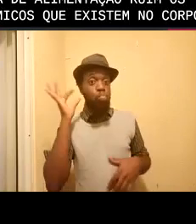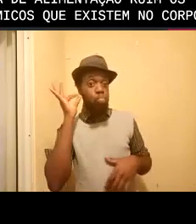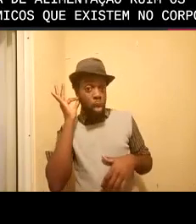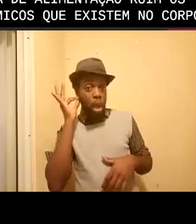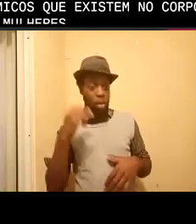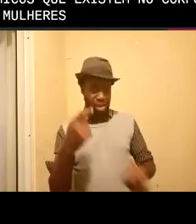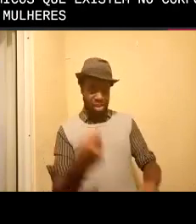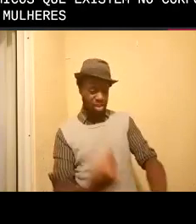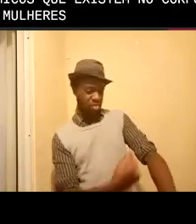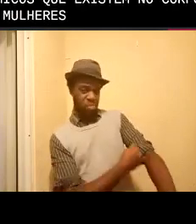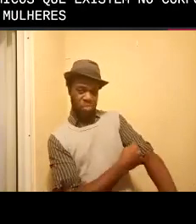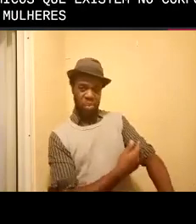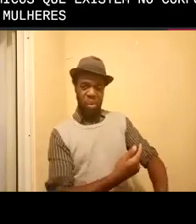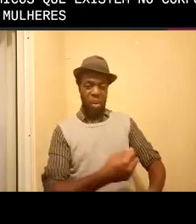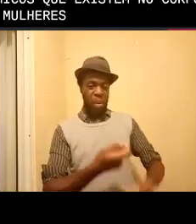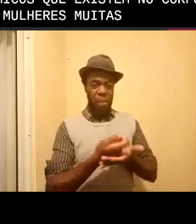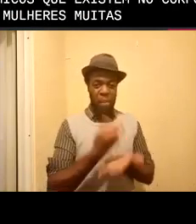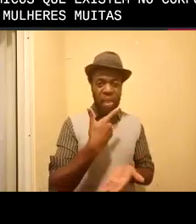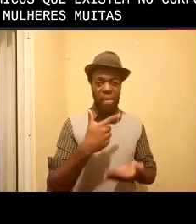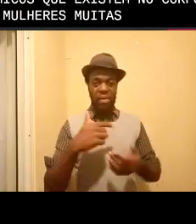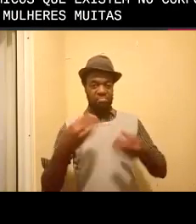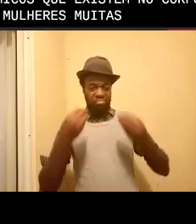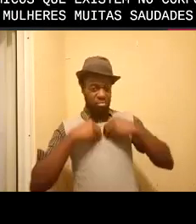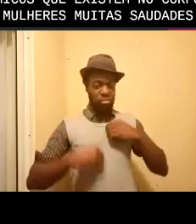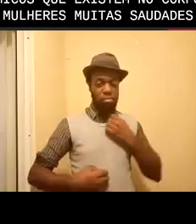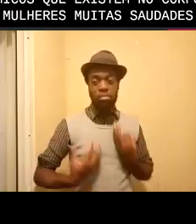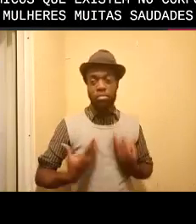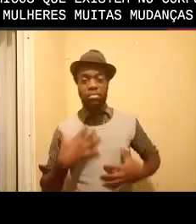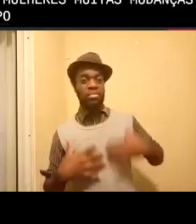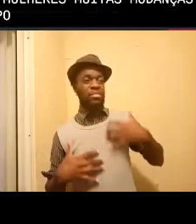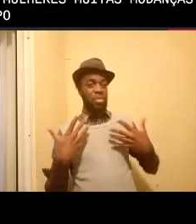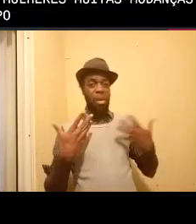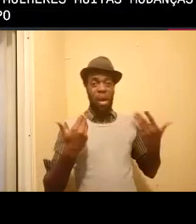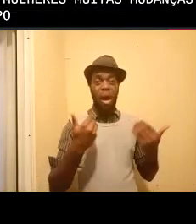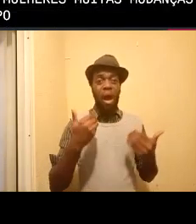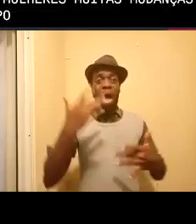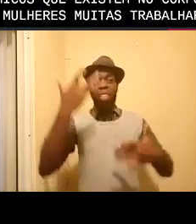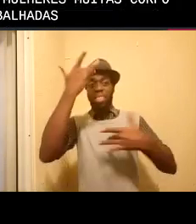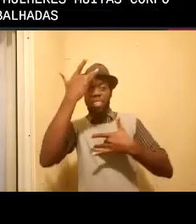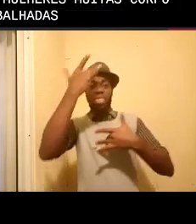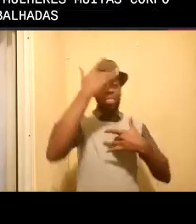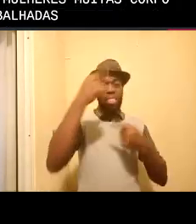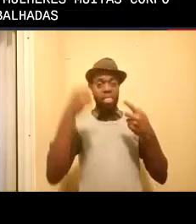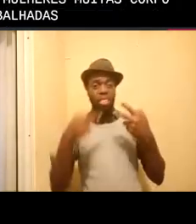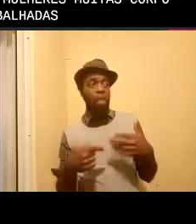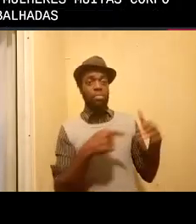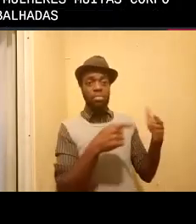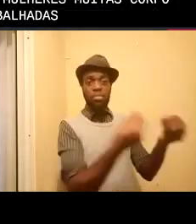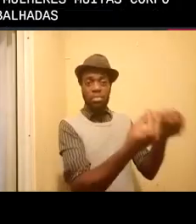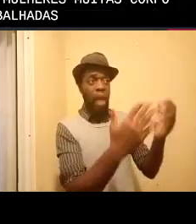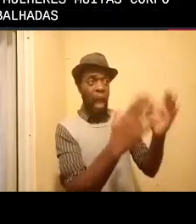muchos trastornos, ¿verdad? Que necesitan ser tratados y los tratamientos son